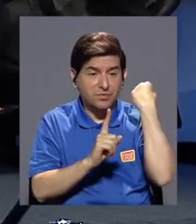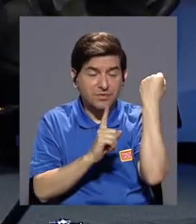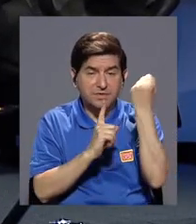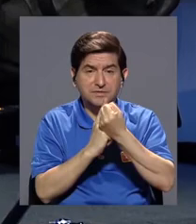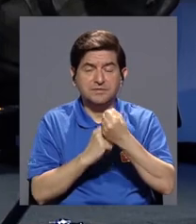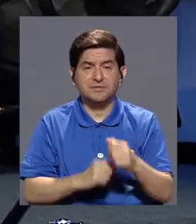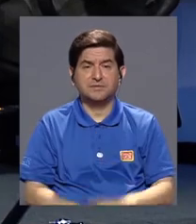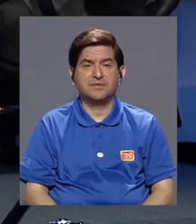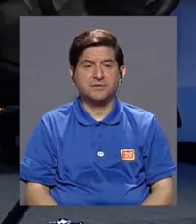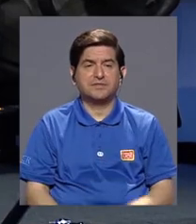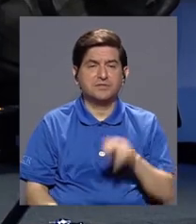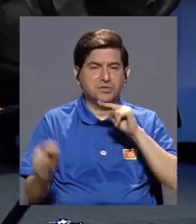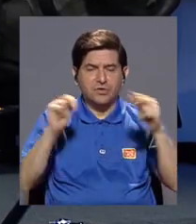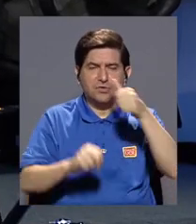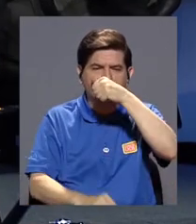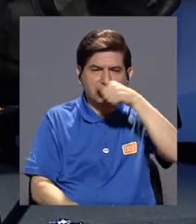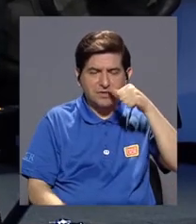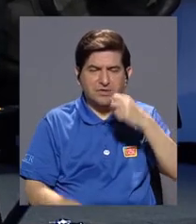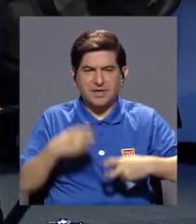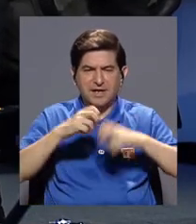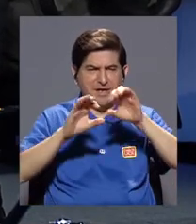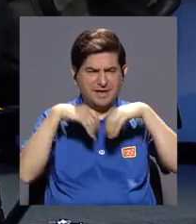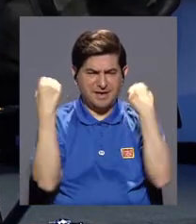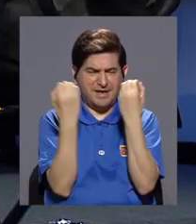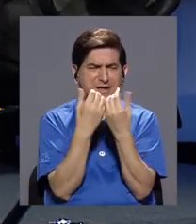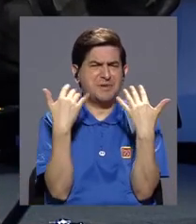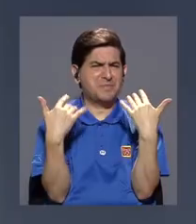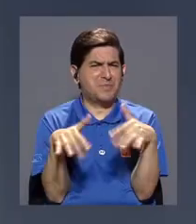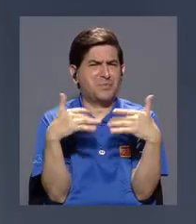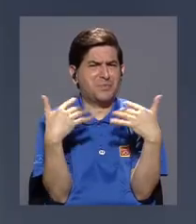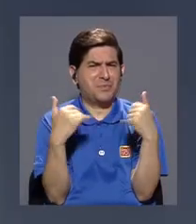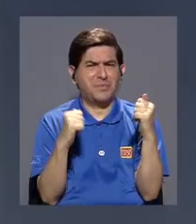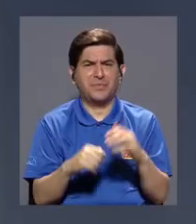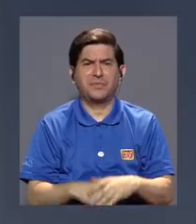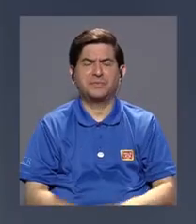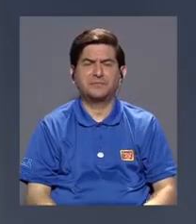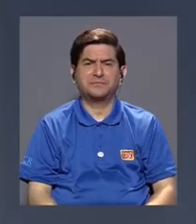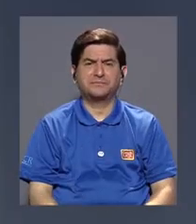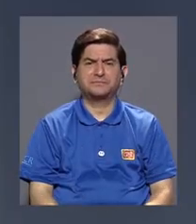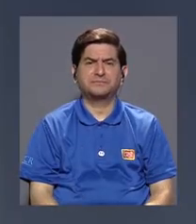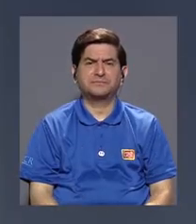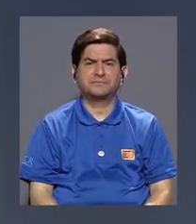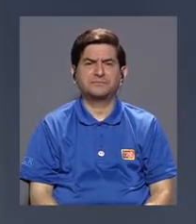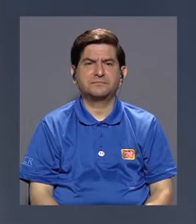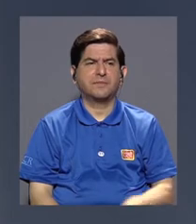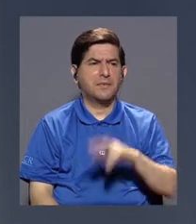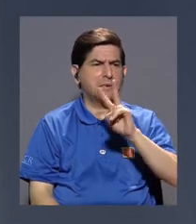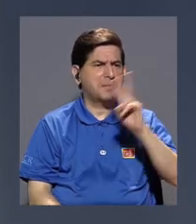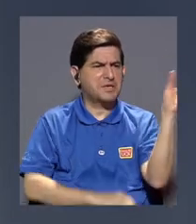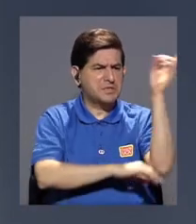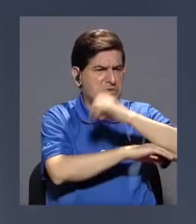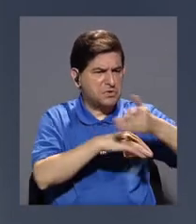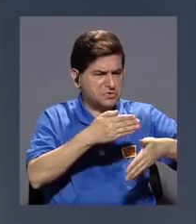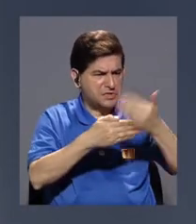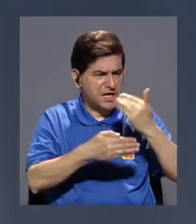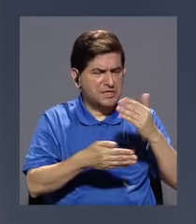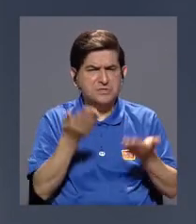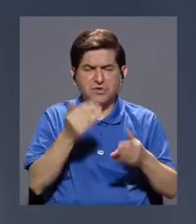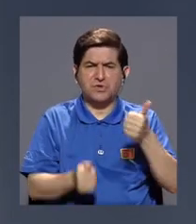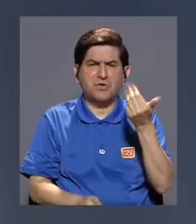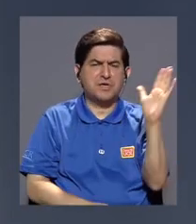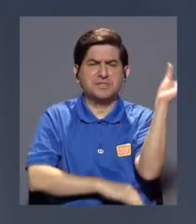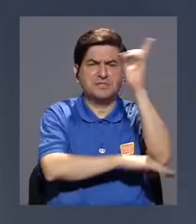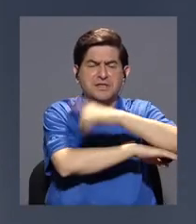de narcotráfico y crimen organizado tremendo. Hace 22 días, 15